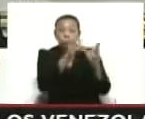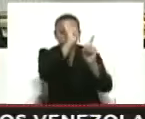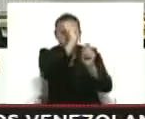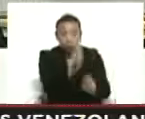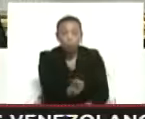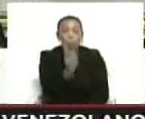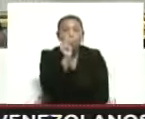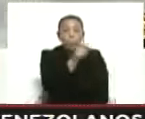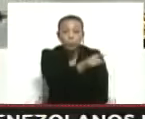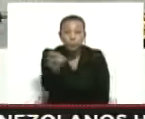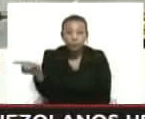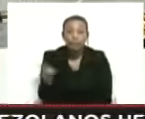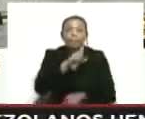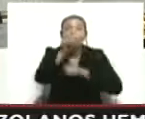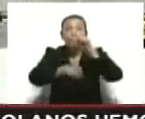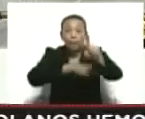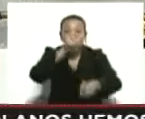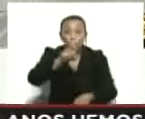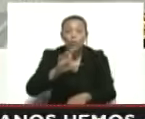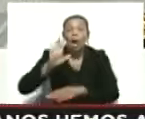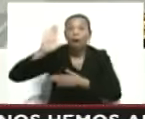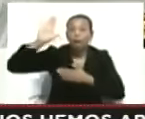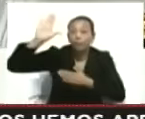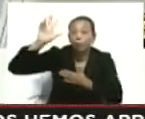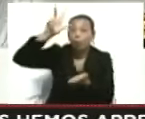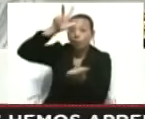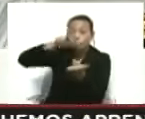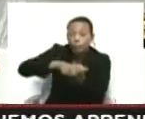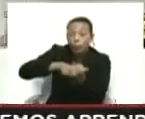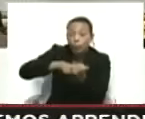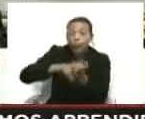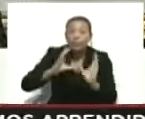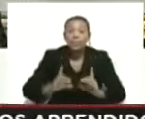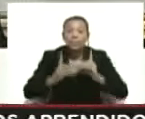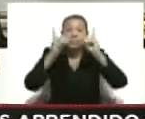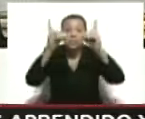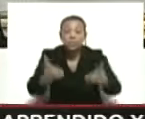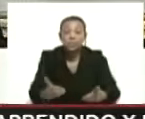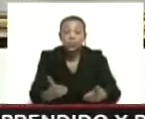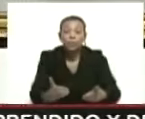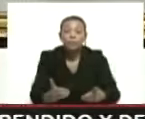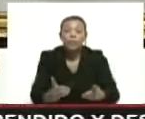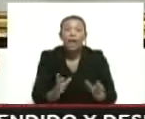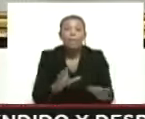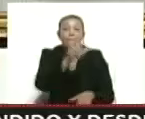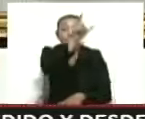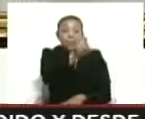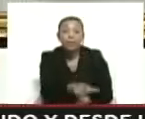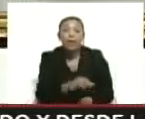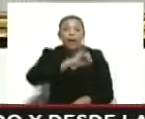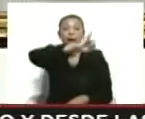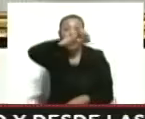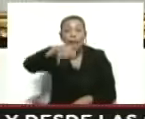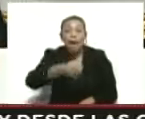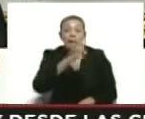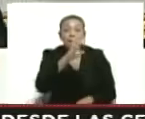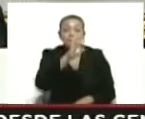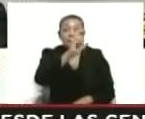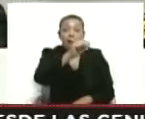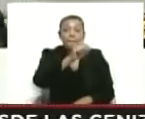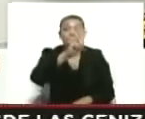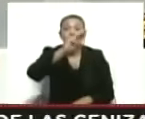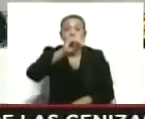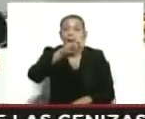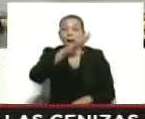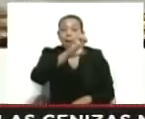y los honorables diputados que estén a favor de aprobar la designación de la ciudadana Yanmariel